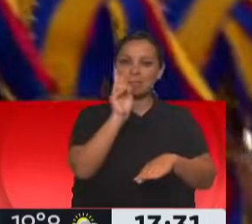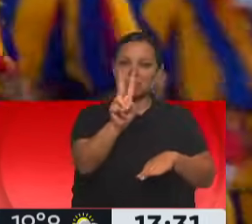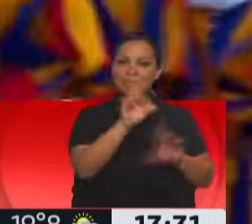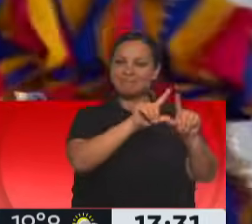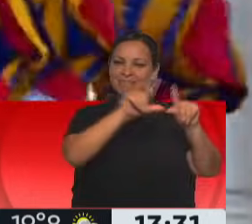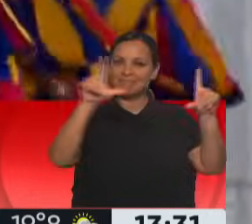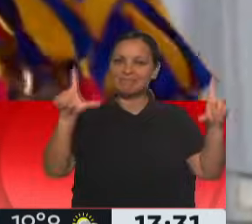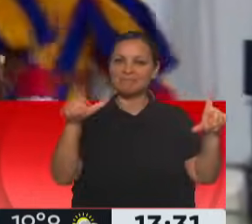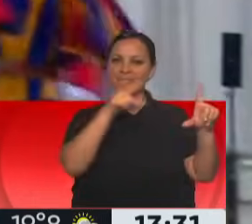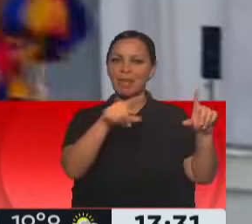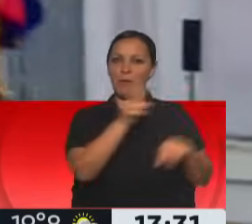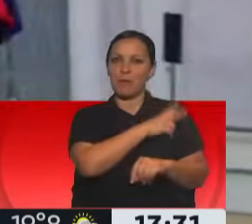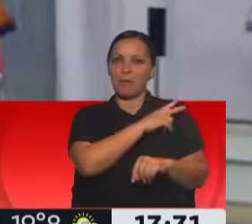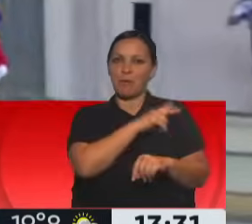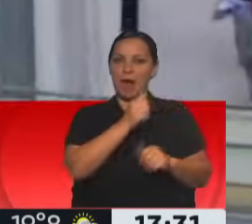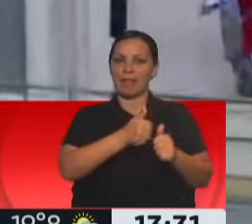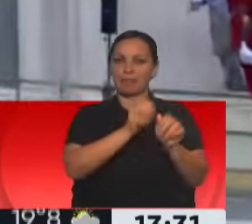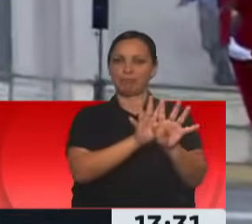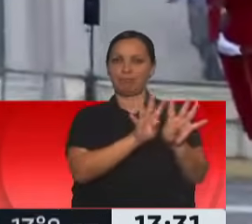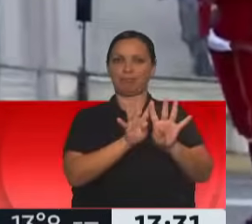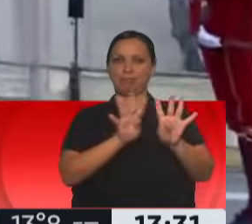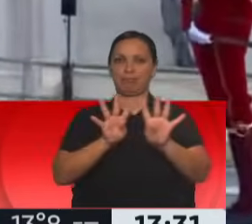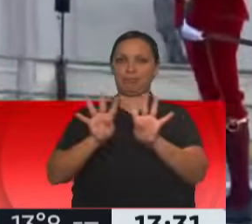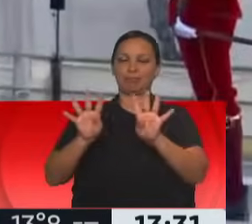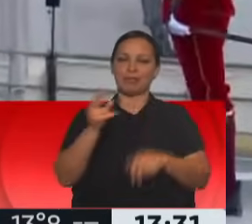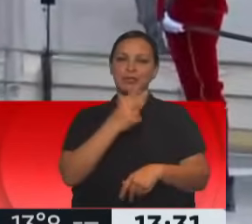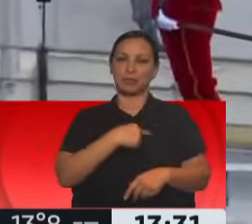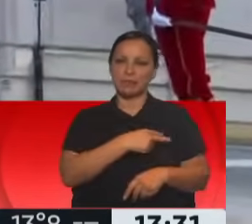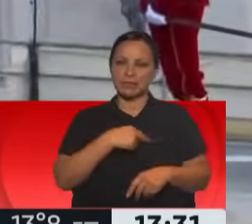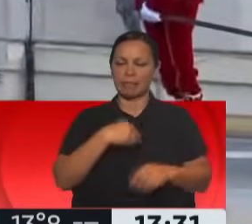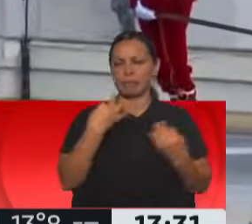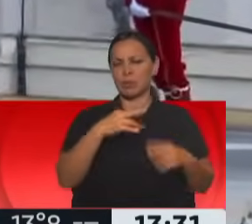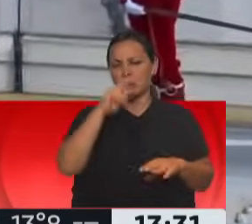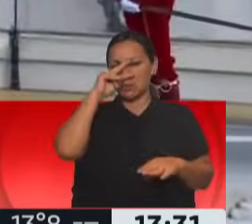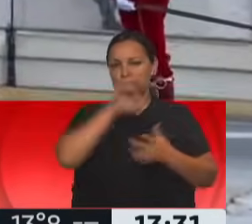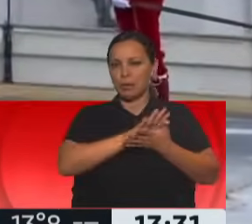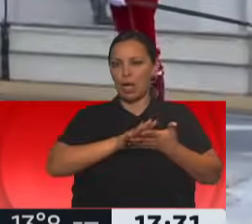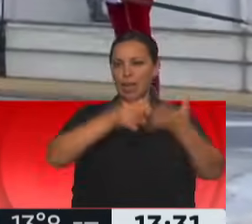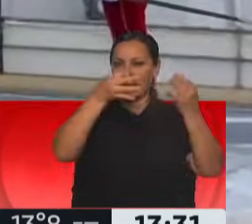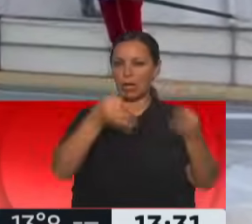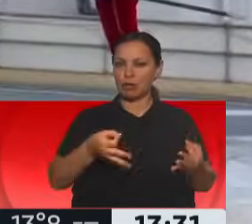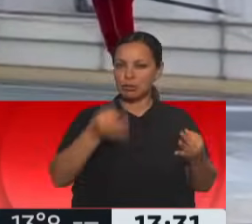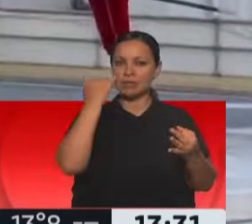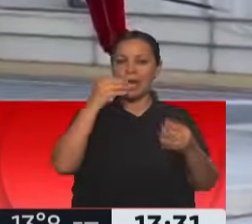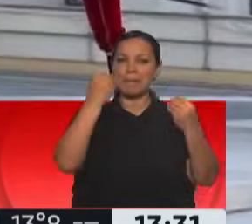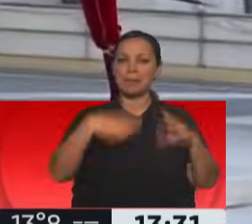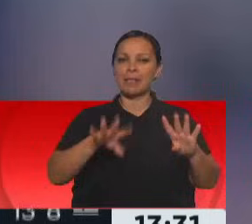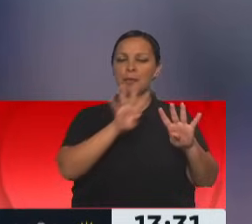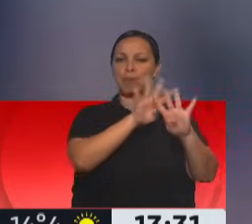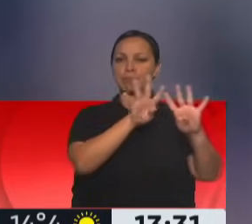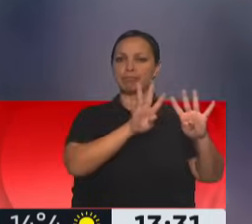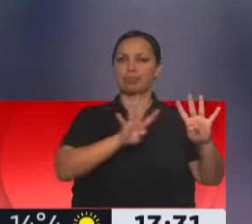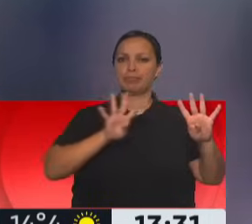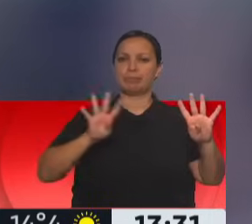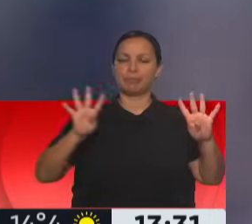la Guardia Suiza, prolijísimos. Allí se están ya ubicando